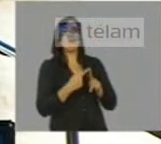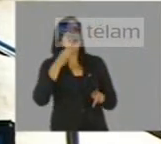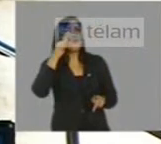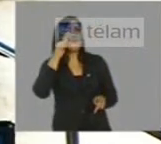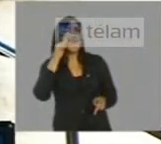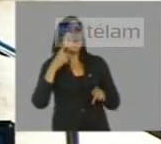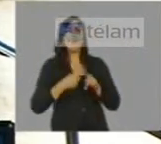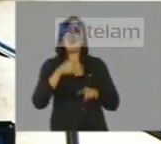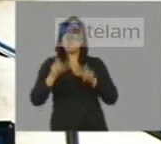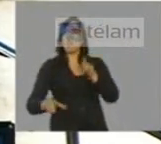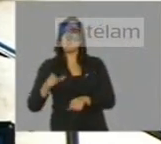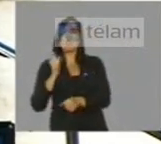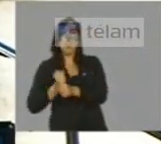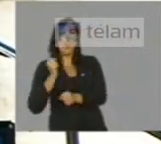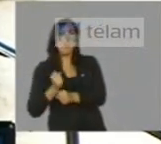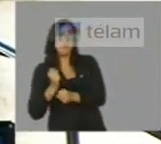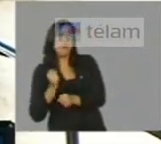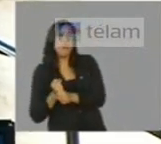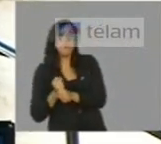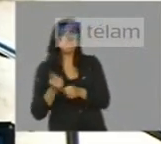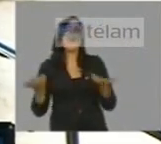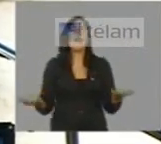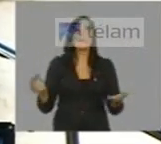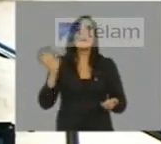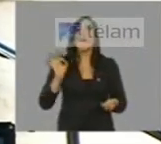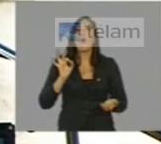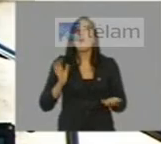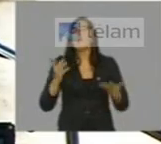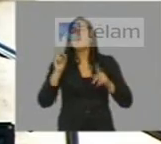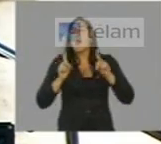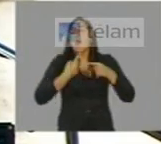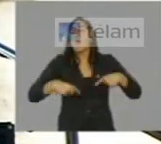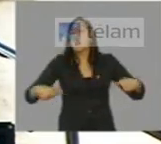o los obreros, o porque algunas cosas,